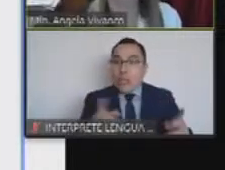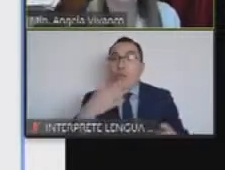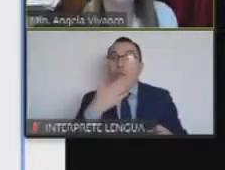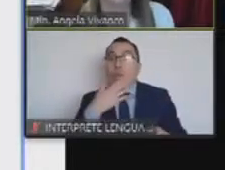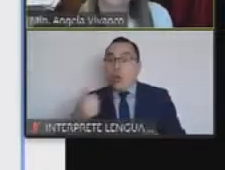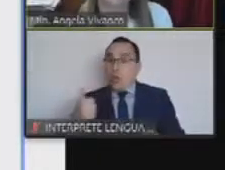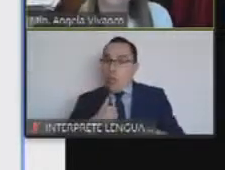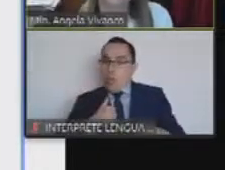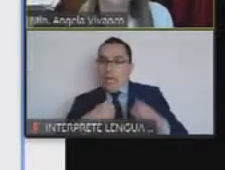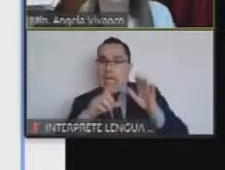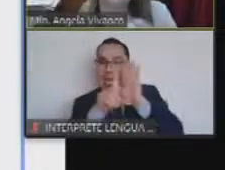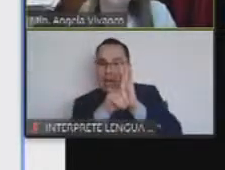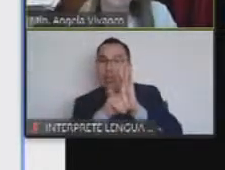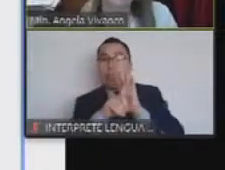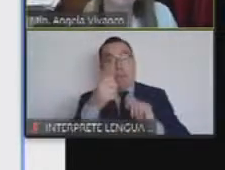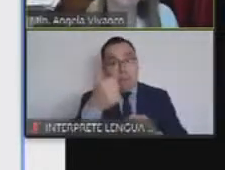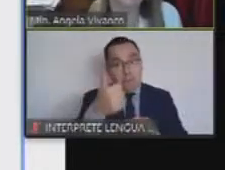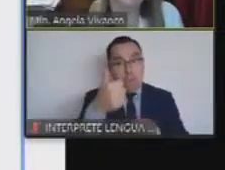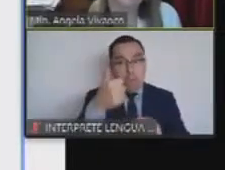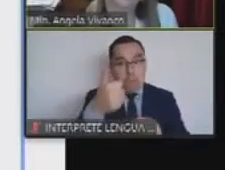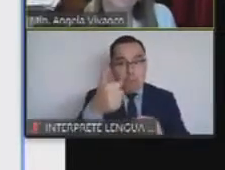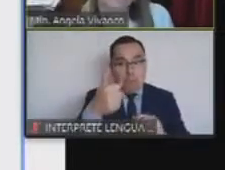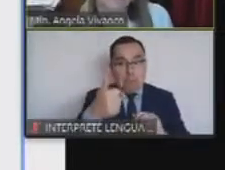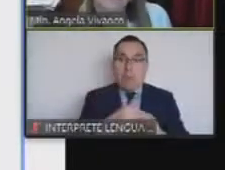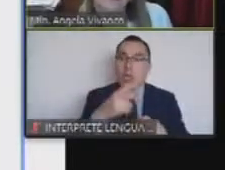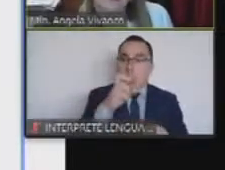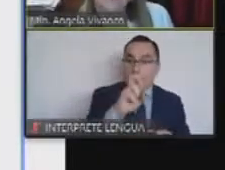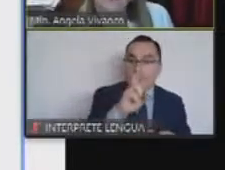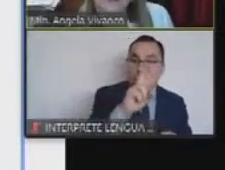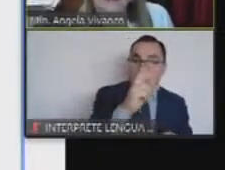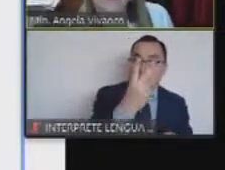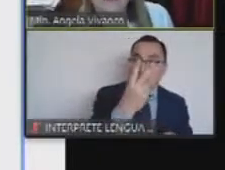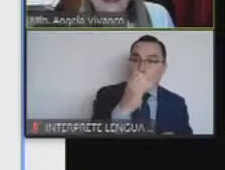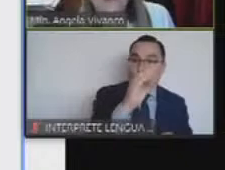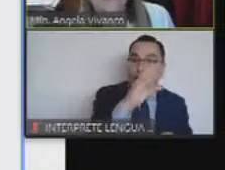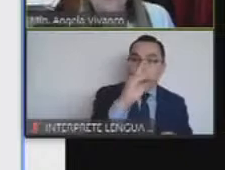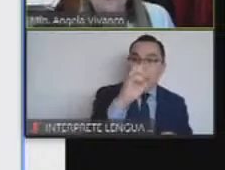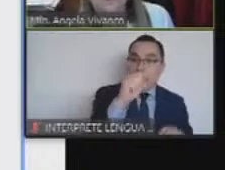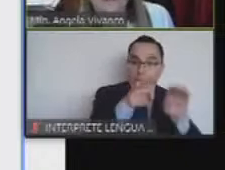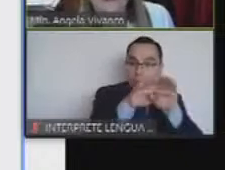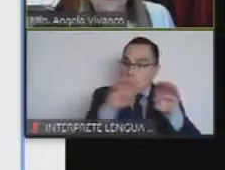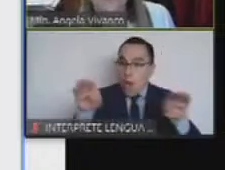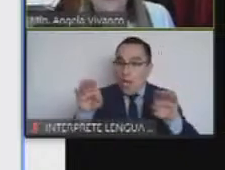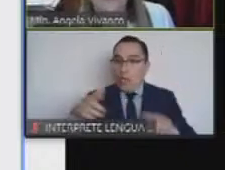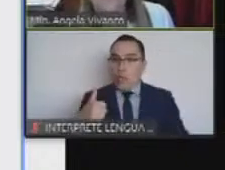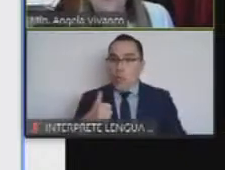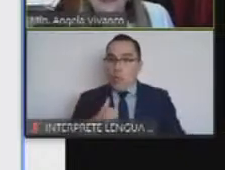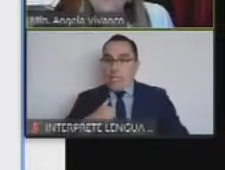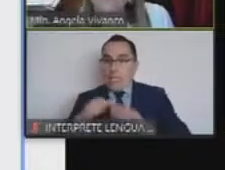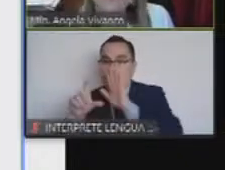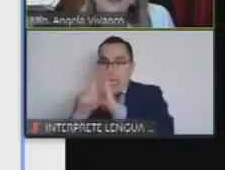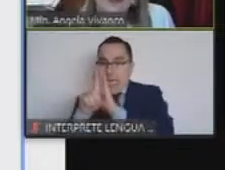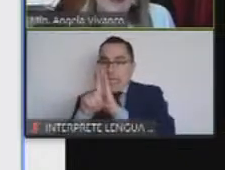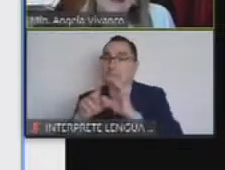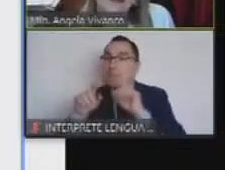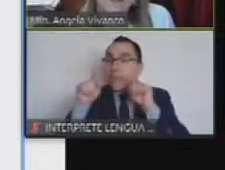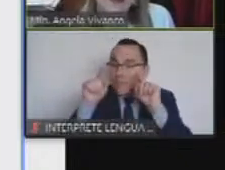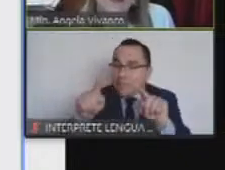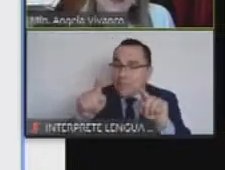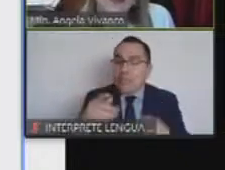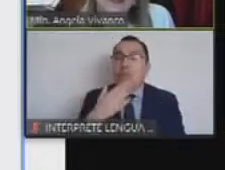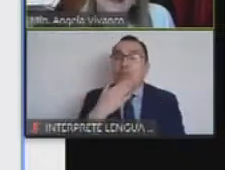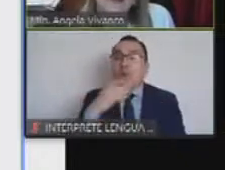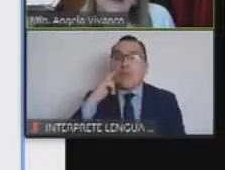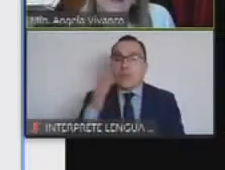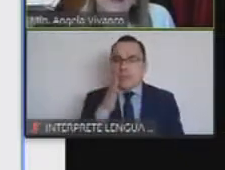ley, cosa que es correcta, sin duda que hoy, en la actualidad, la probidad también se asocia con el correcto proceder y con